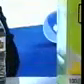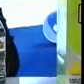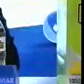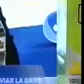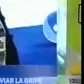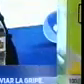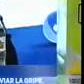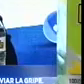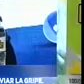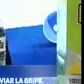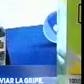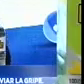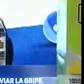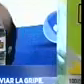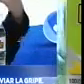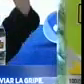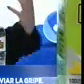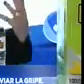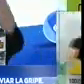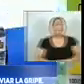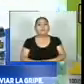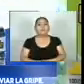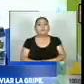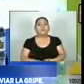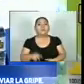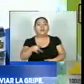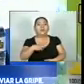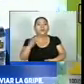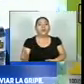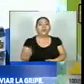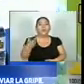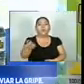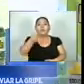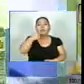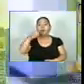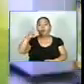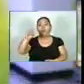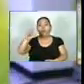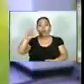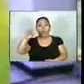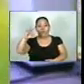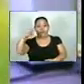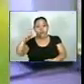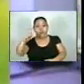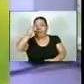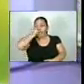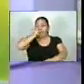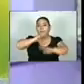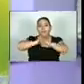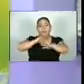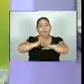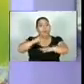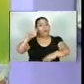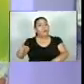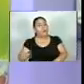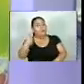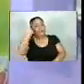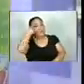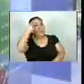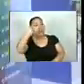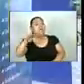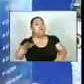Procaps con su marca Dolofin presentaron su nuevo producto Dolofin Antiripal, una innovación terapéutica